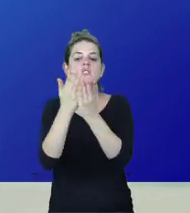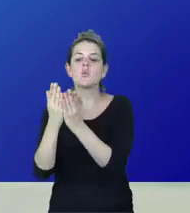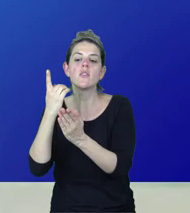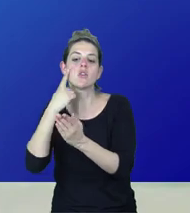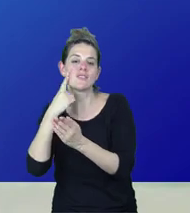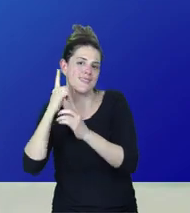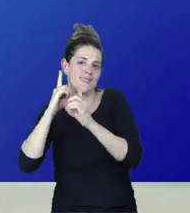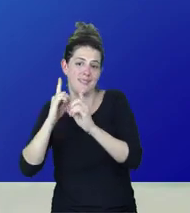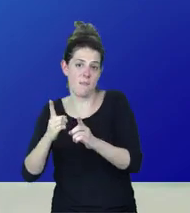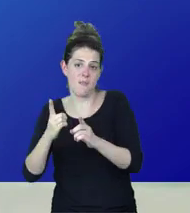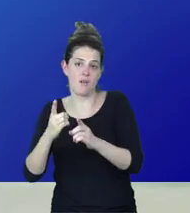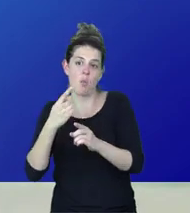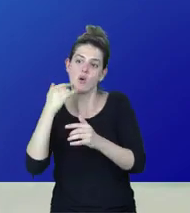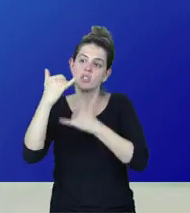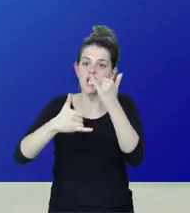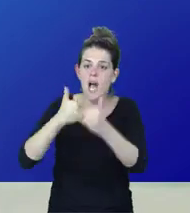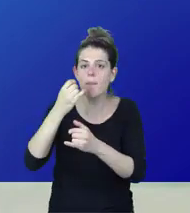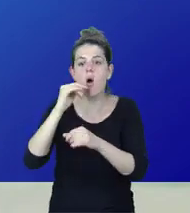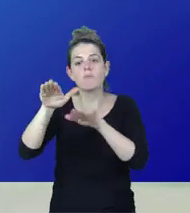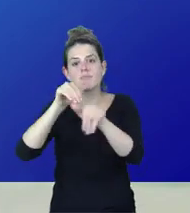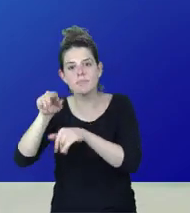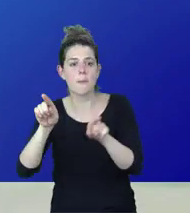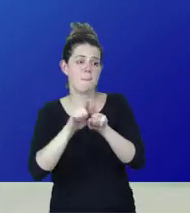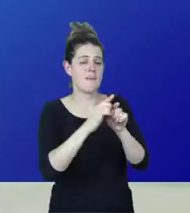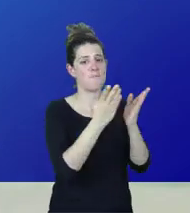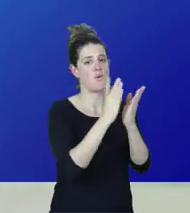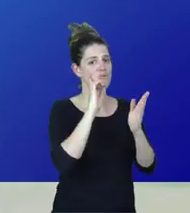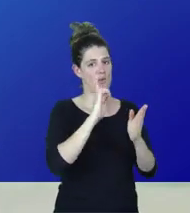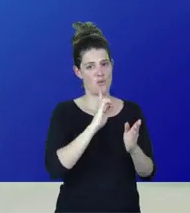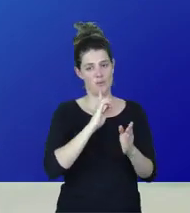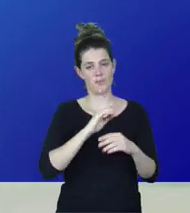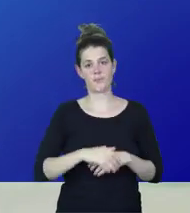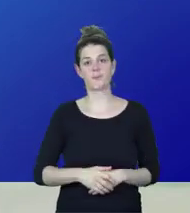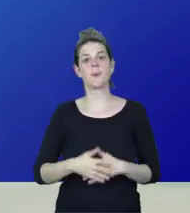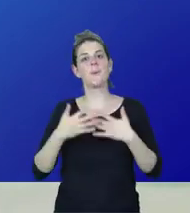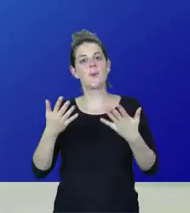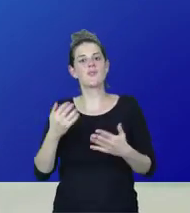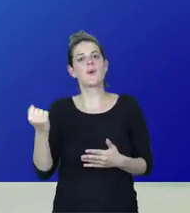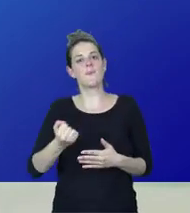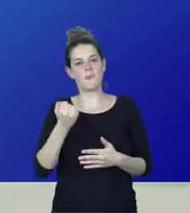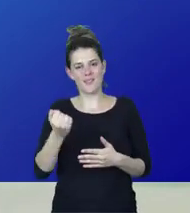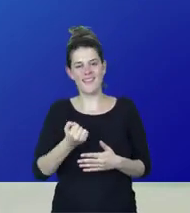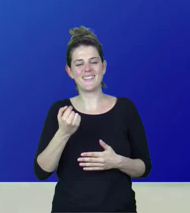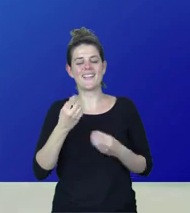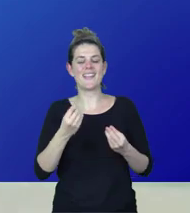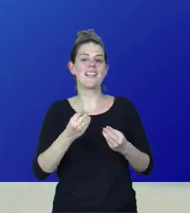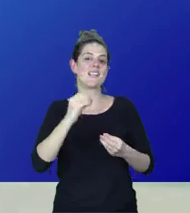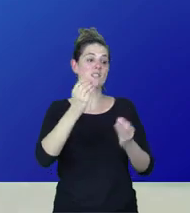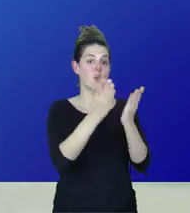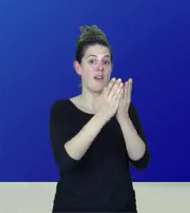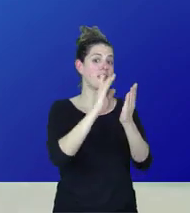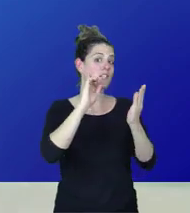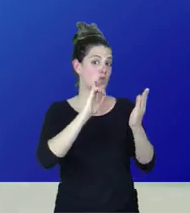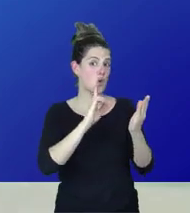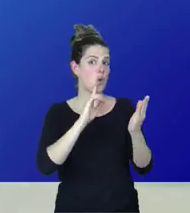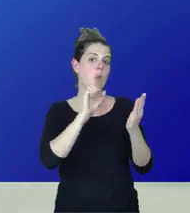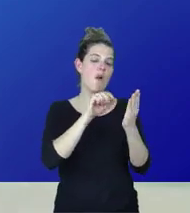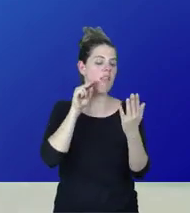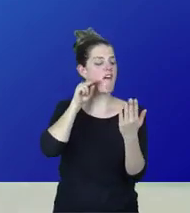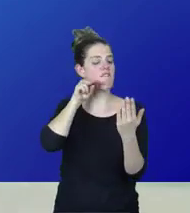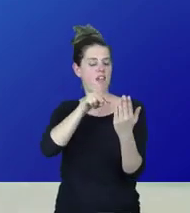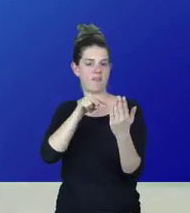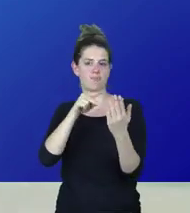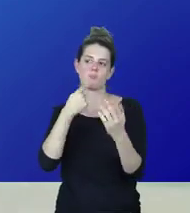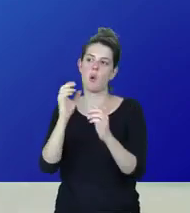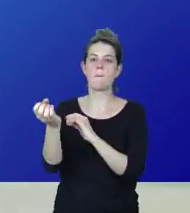una inclusión que los estudiantes puedan apreciar. Por eso es importante que el estudiante sordo pueda ver que en el video que se le envía